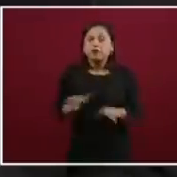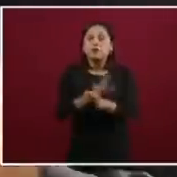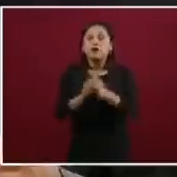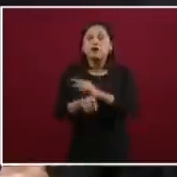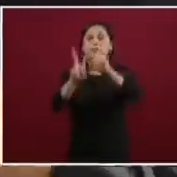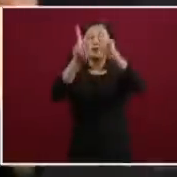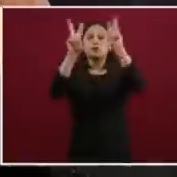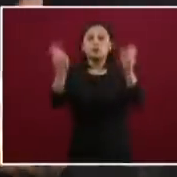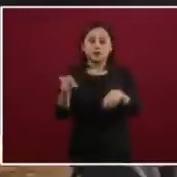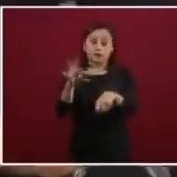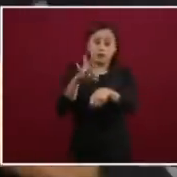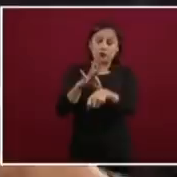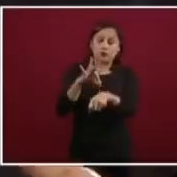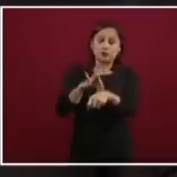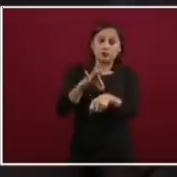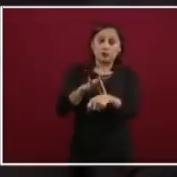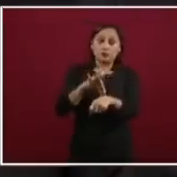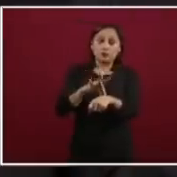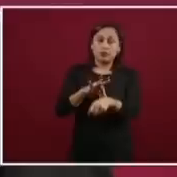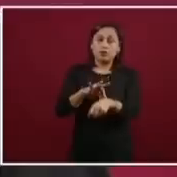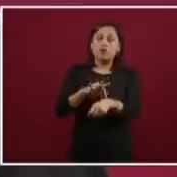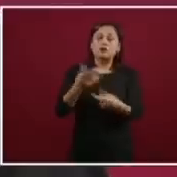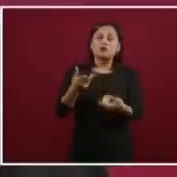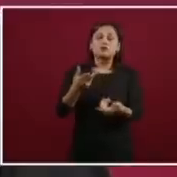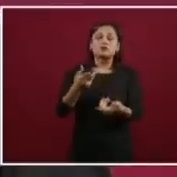es mejor prevenir que curar